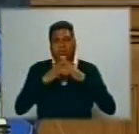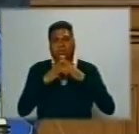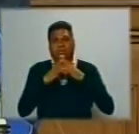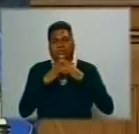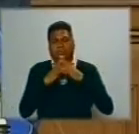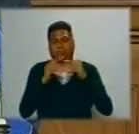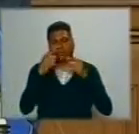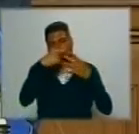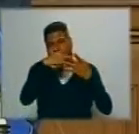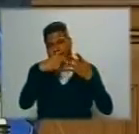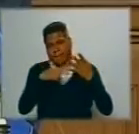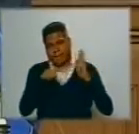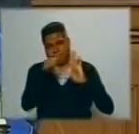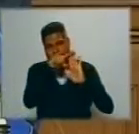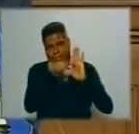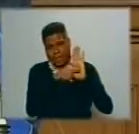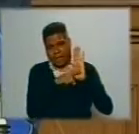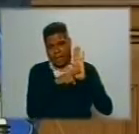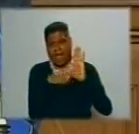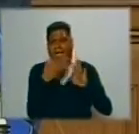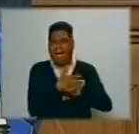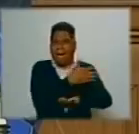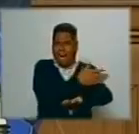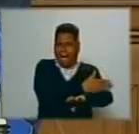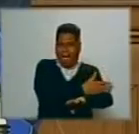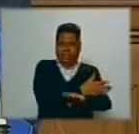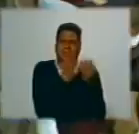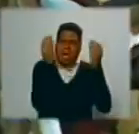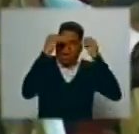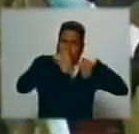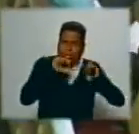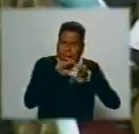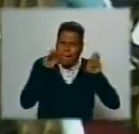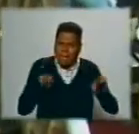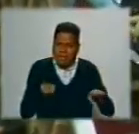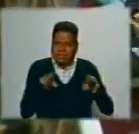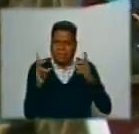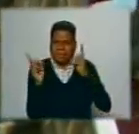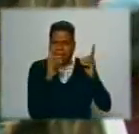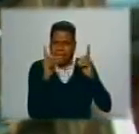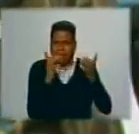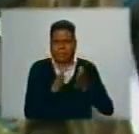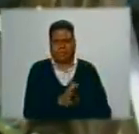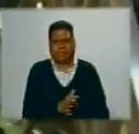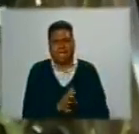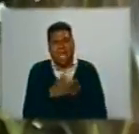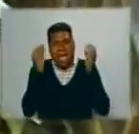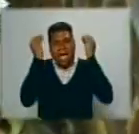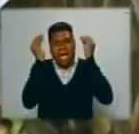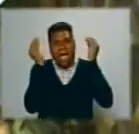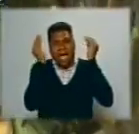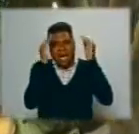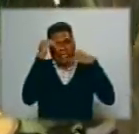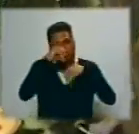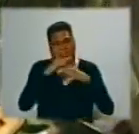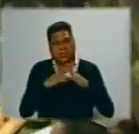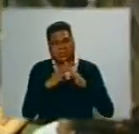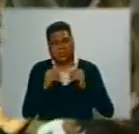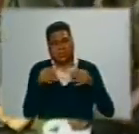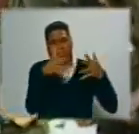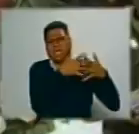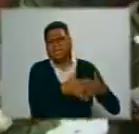acuerdo previamente consensuado, atendiendo las órdenes y presiones del gobierno de los Estados